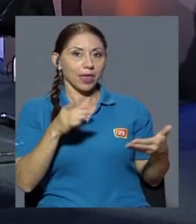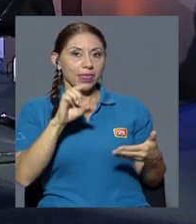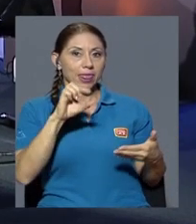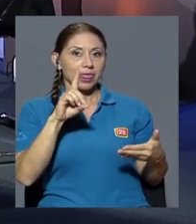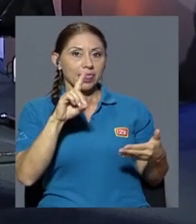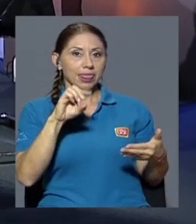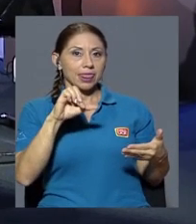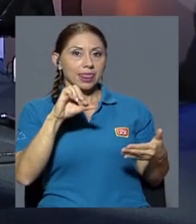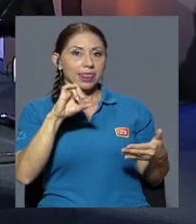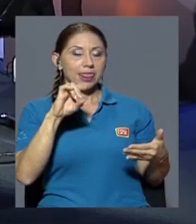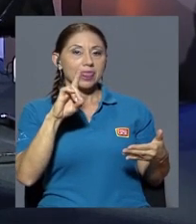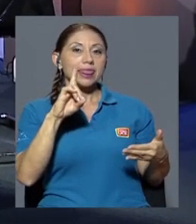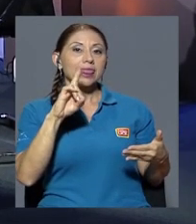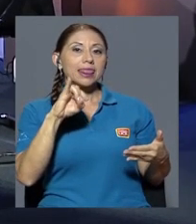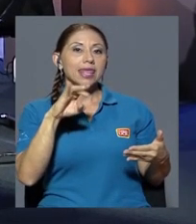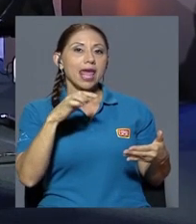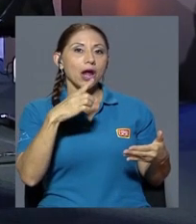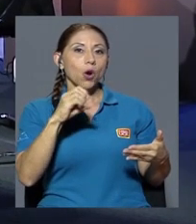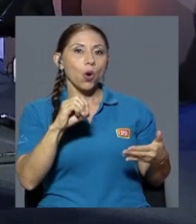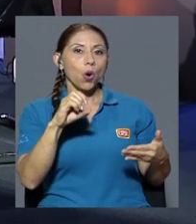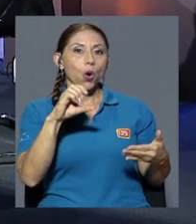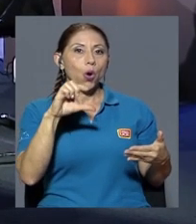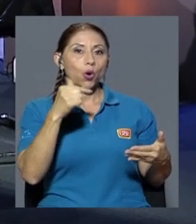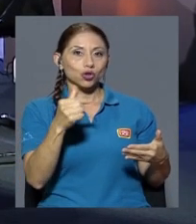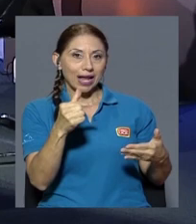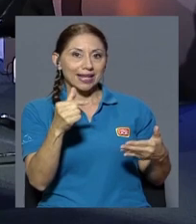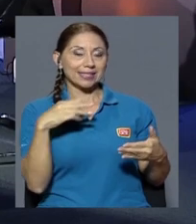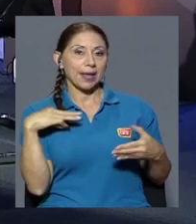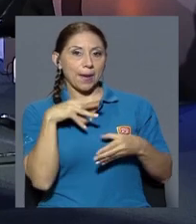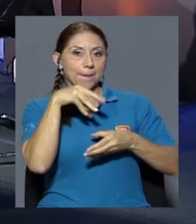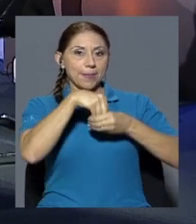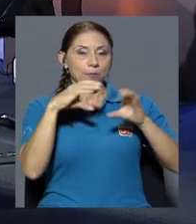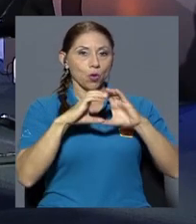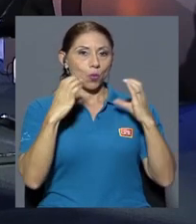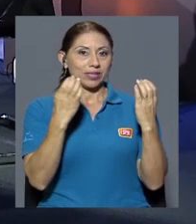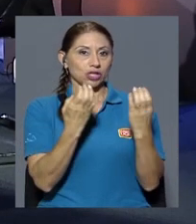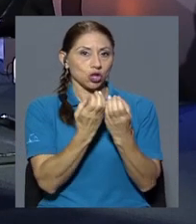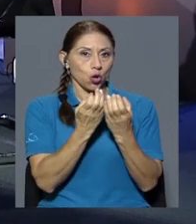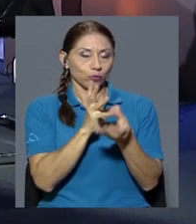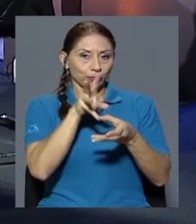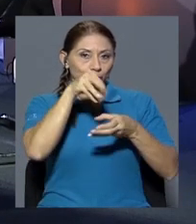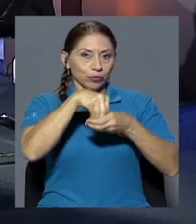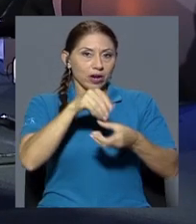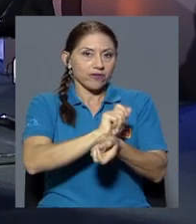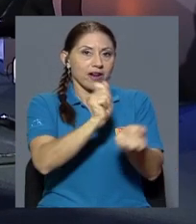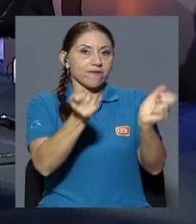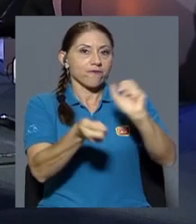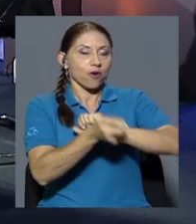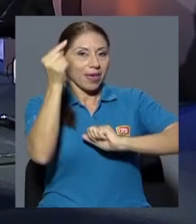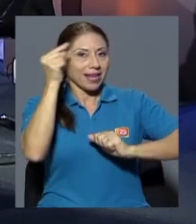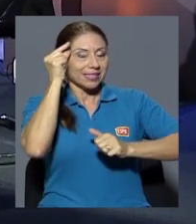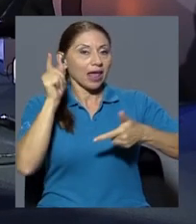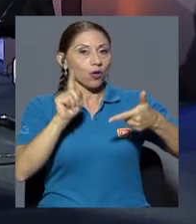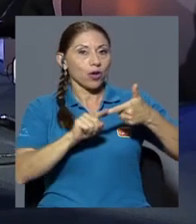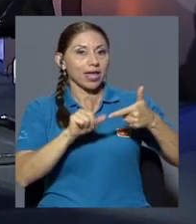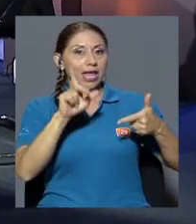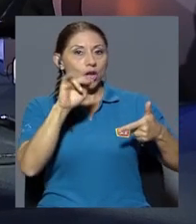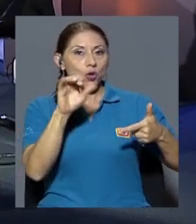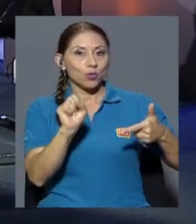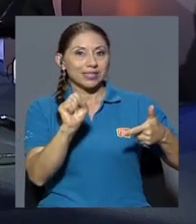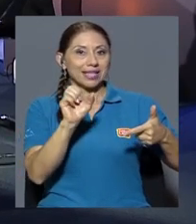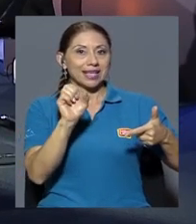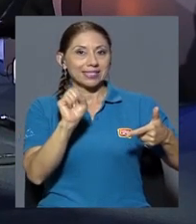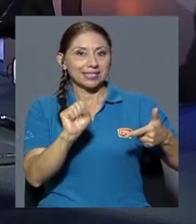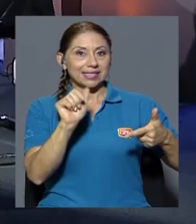gonzález que es miembro de la comisión que conforma la reforma del estado y también a don luís salazar que es el